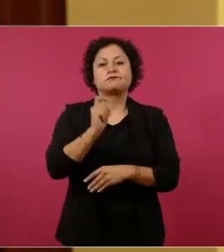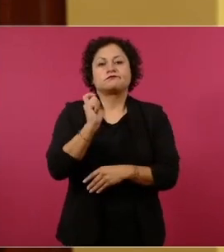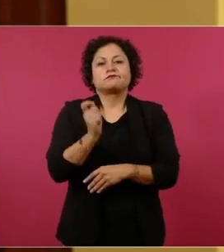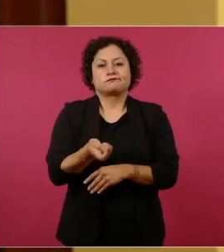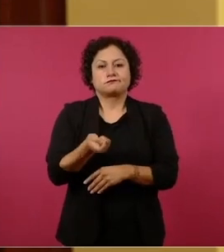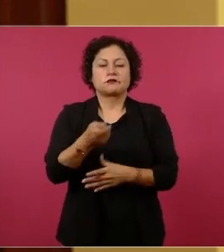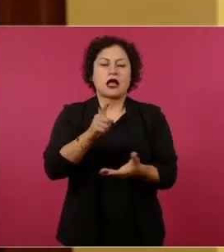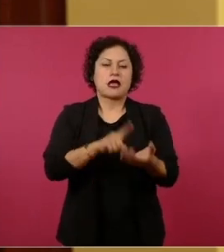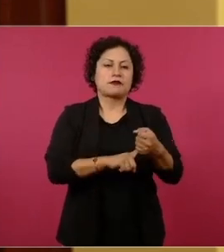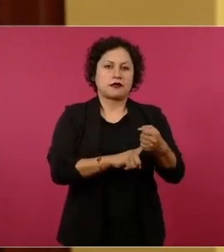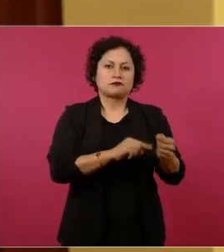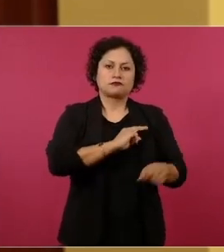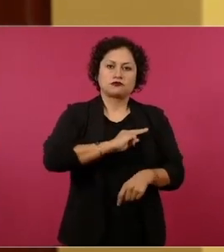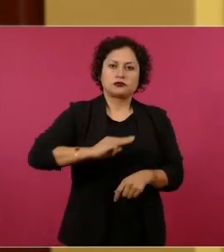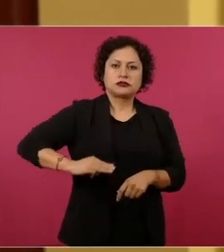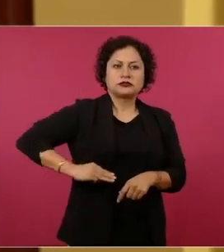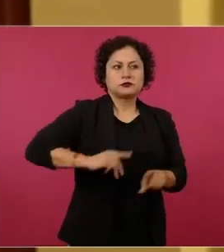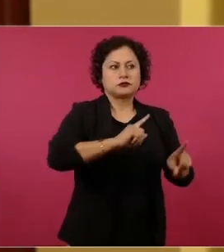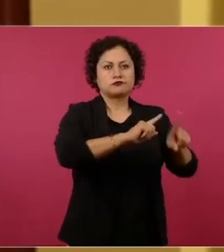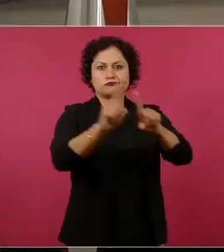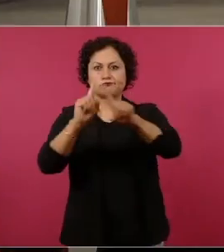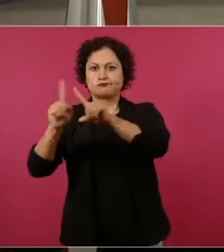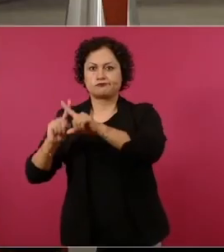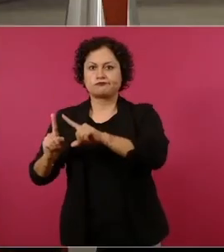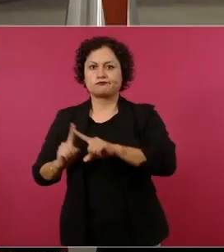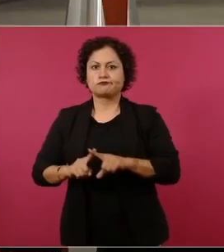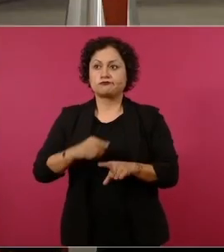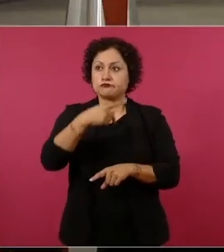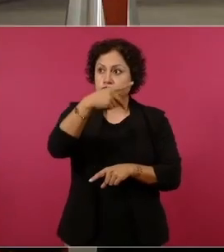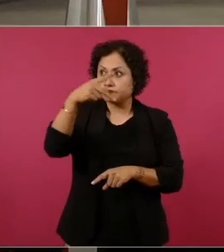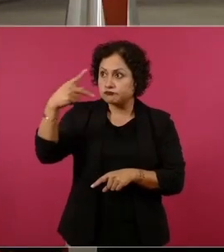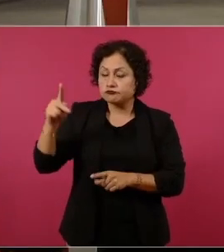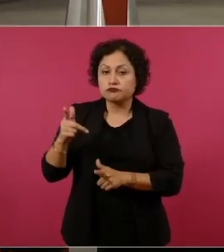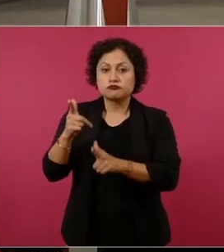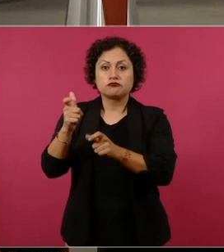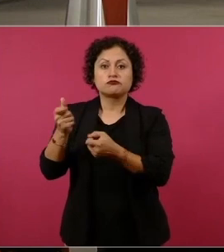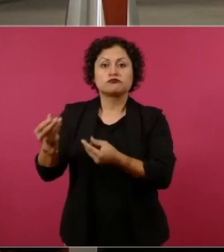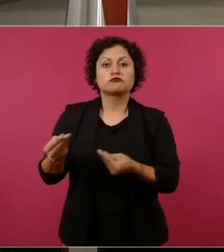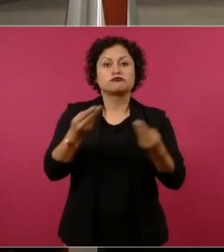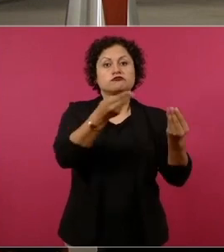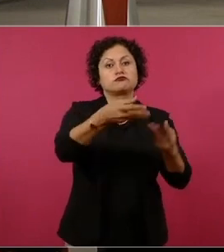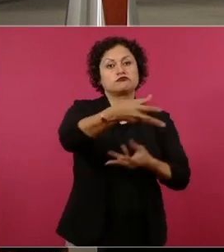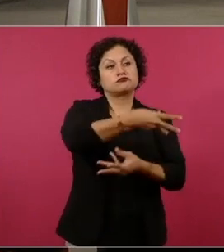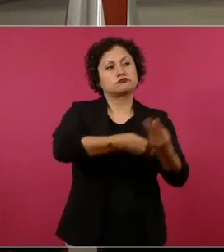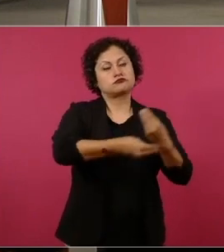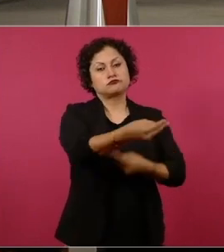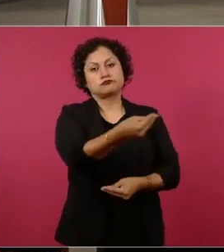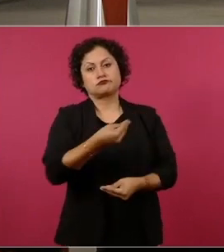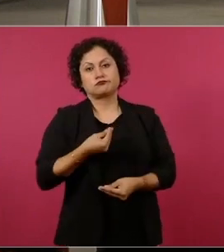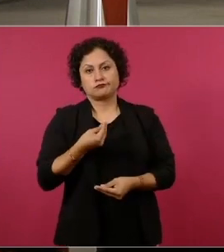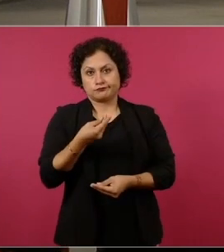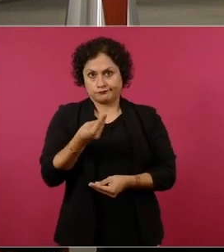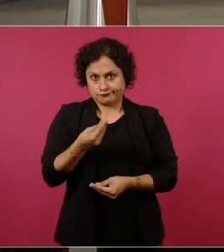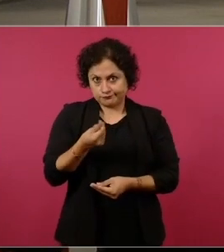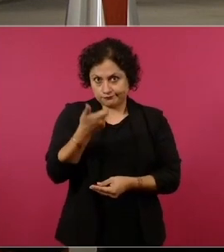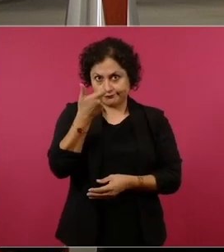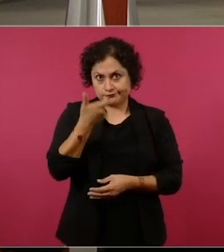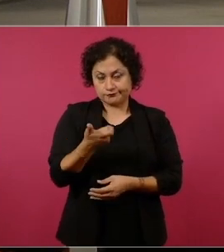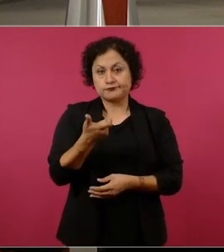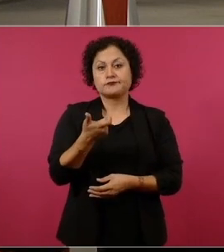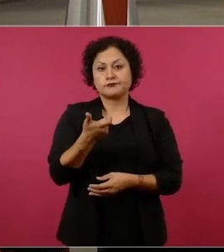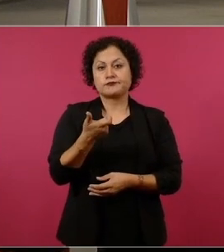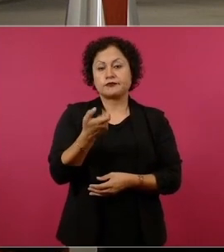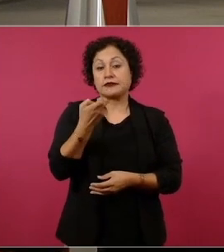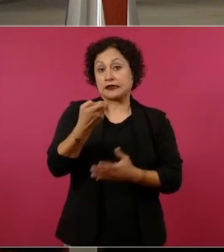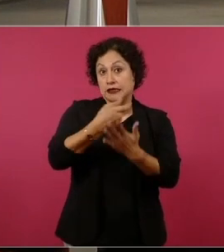municipios prioritarios, canjear las armas de manera voluntaria por dinero en efectivo. Este programa se